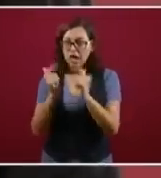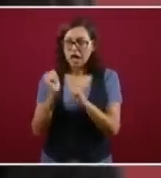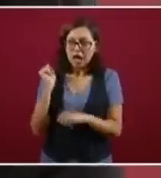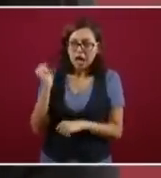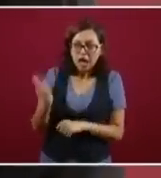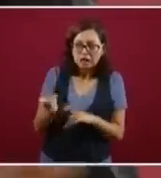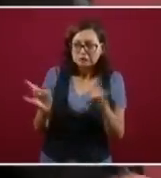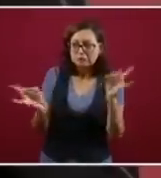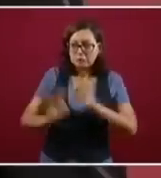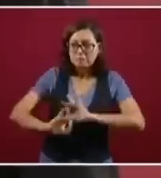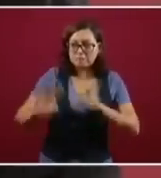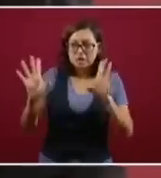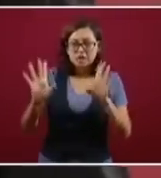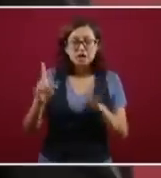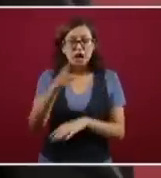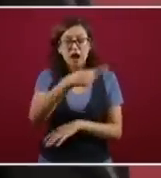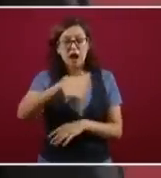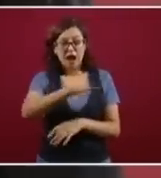es